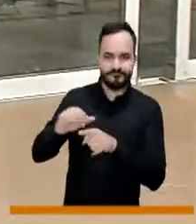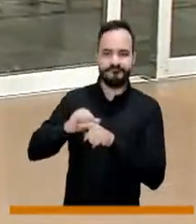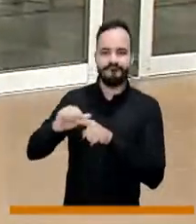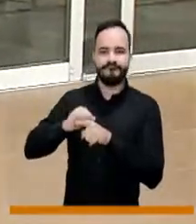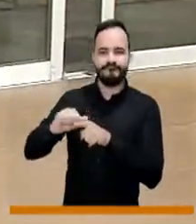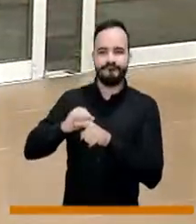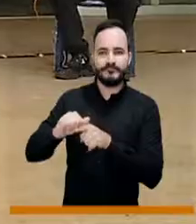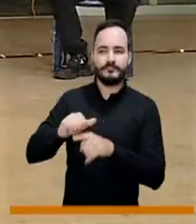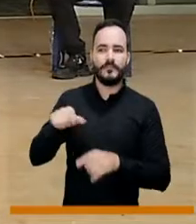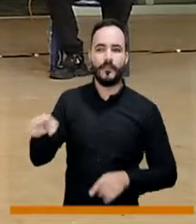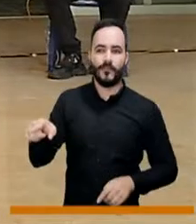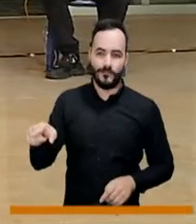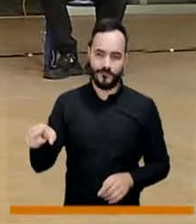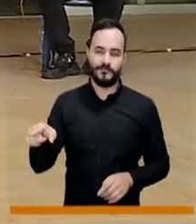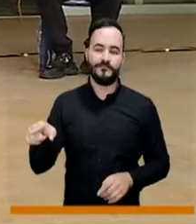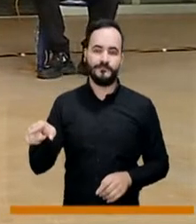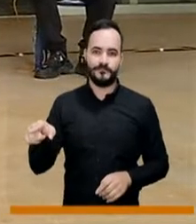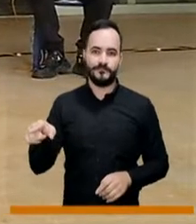Buenas.